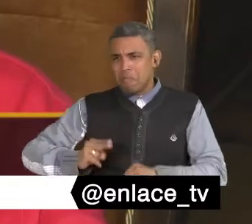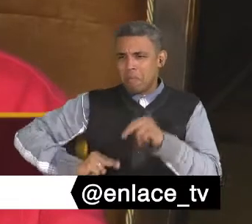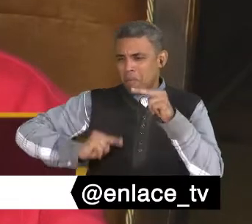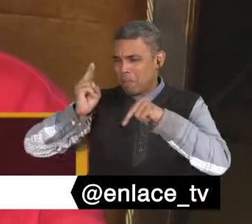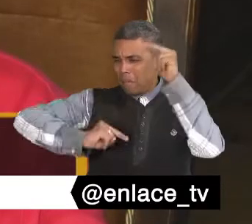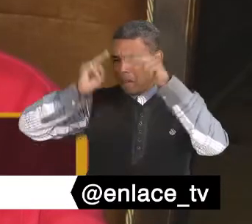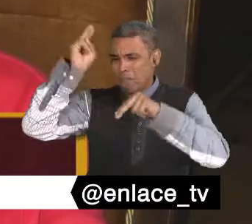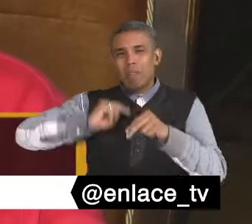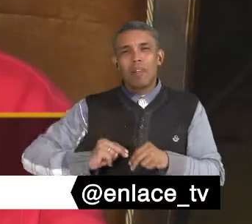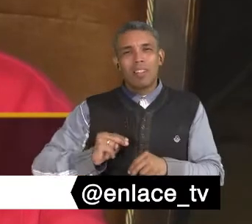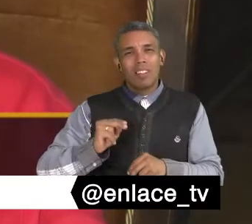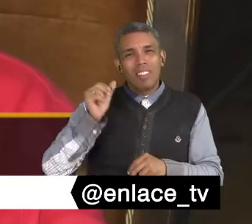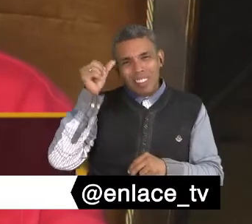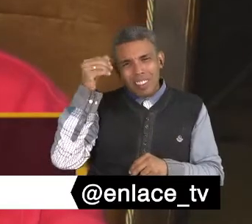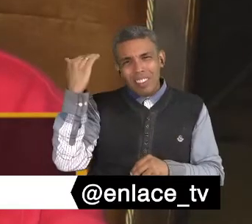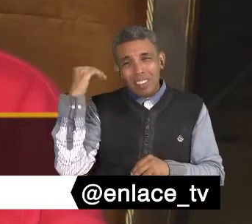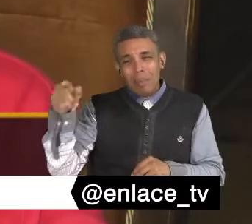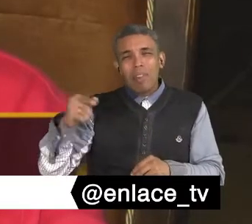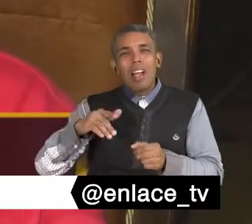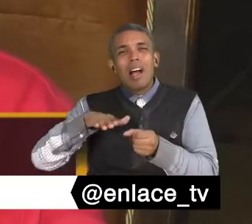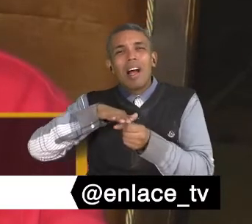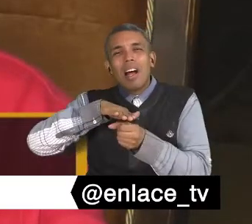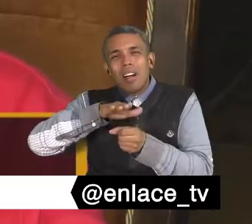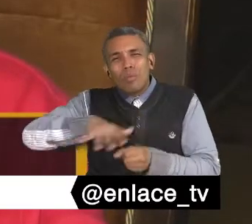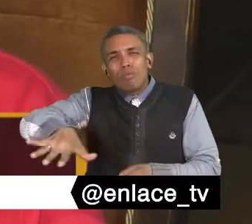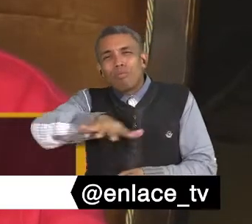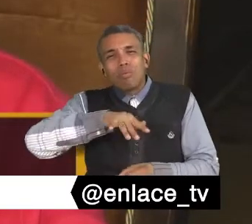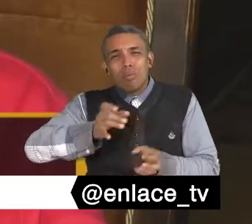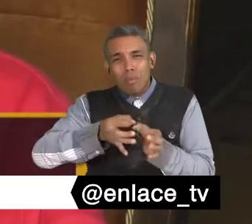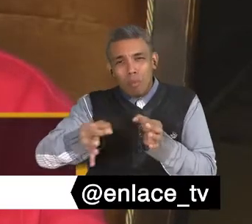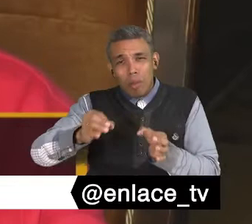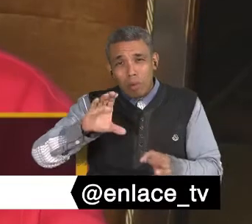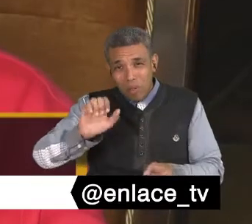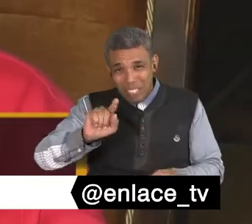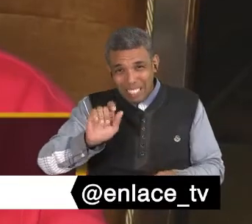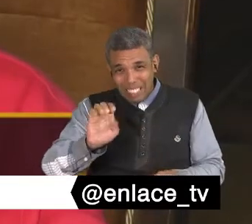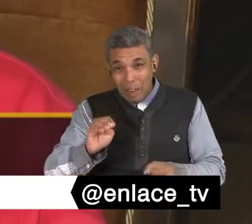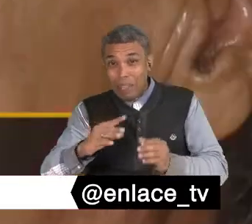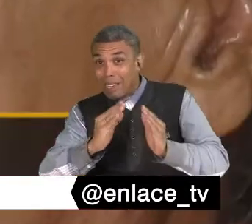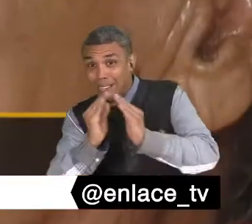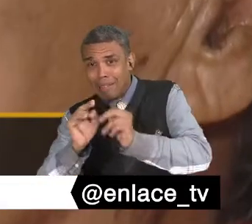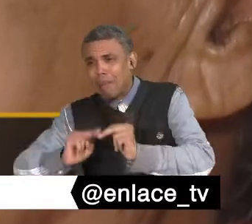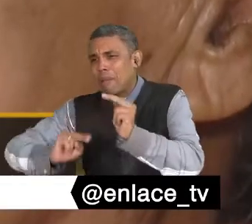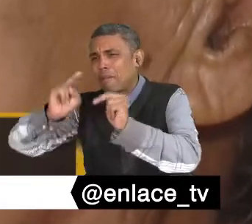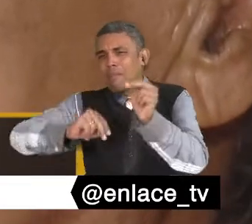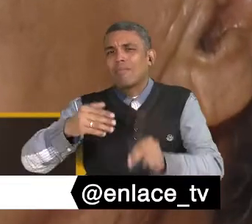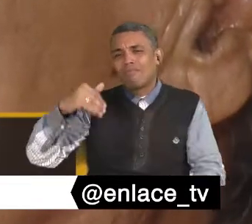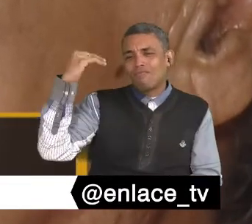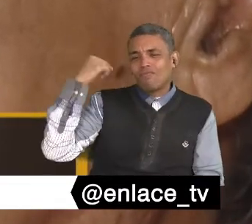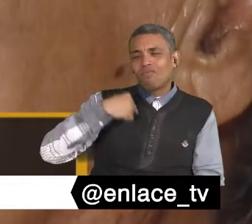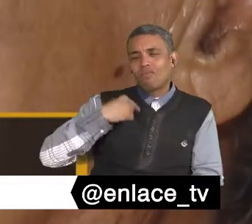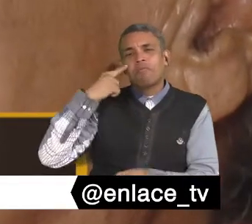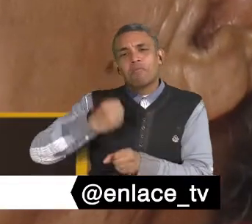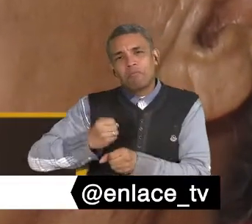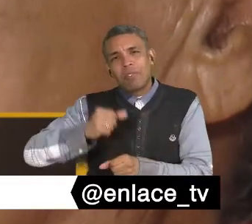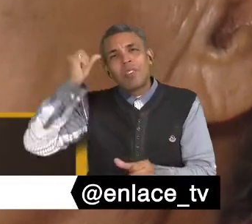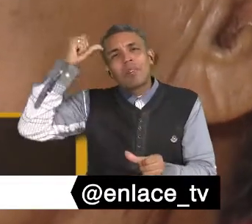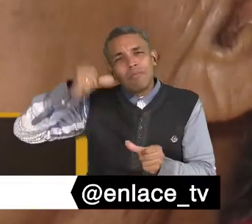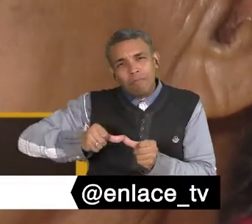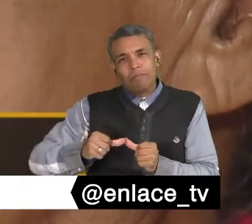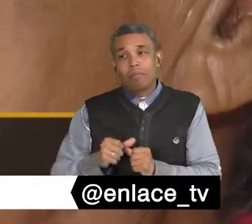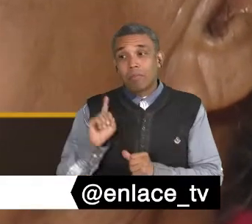las casas existentes en Casabe. Y allá nosotros quedamos paralizados por completo. Este pensionado de Ecopetrol recordó que en